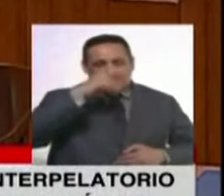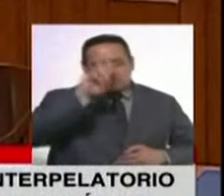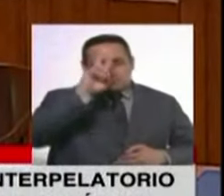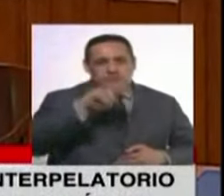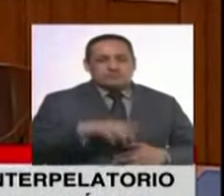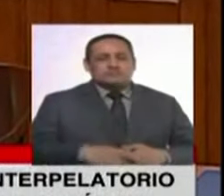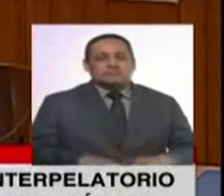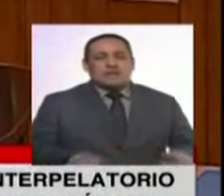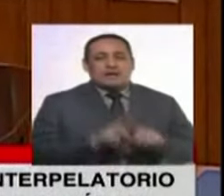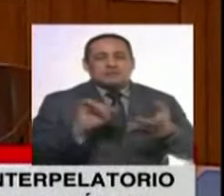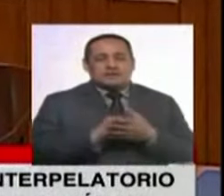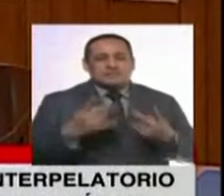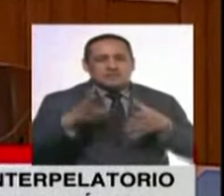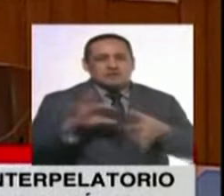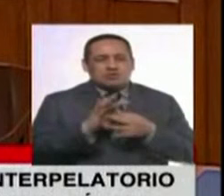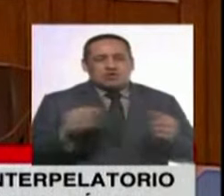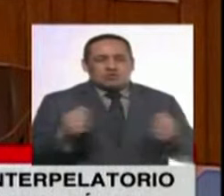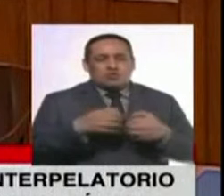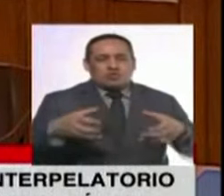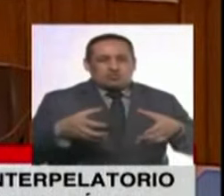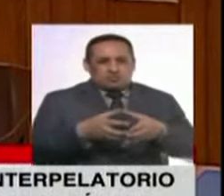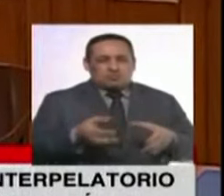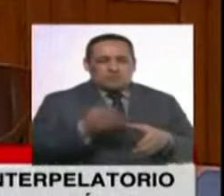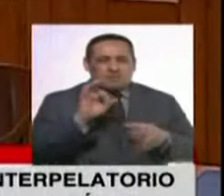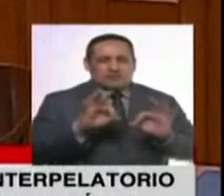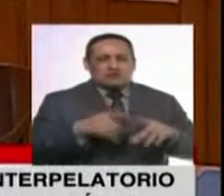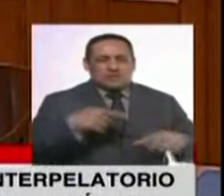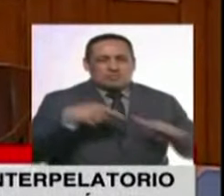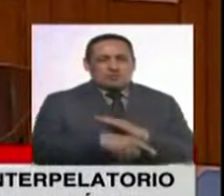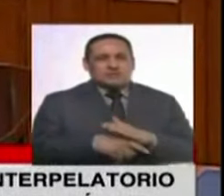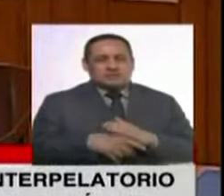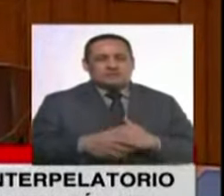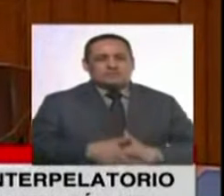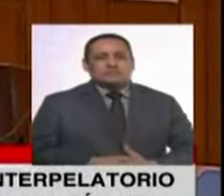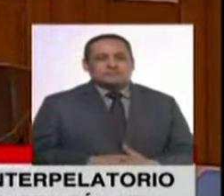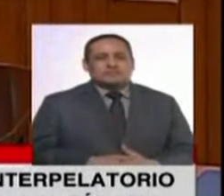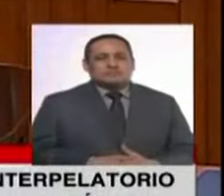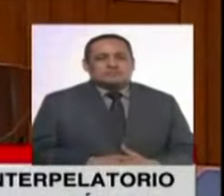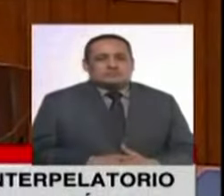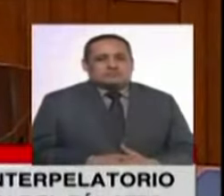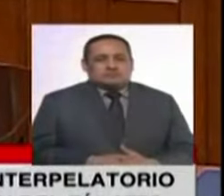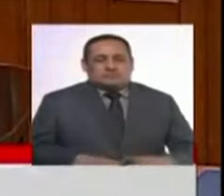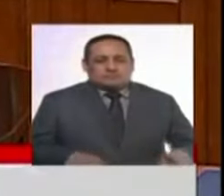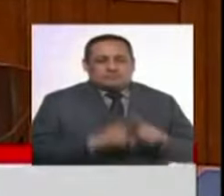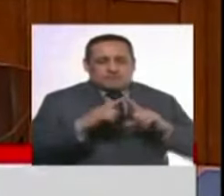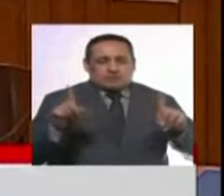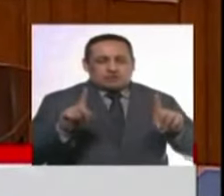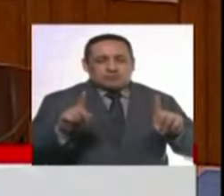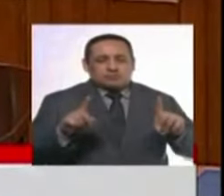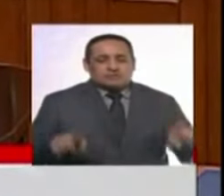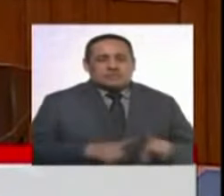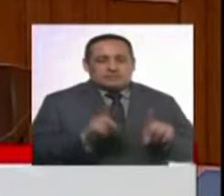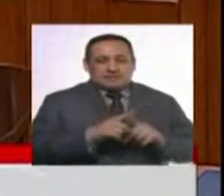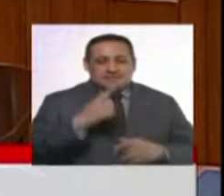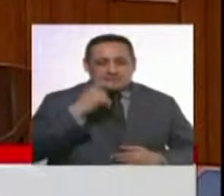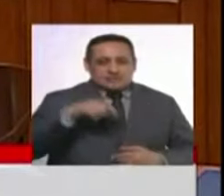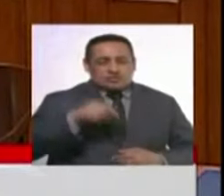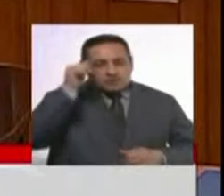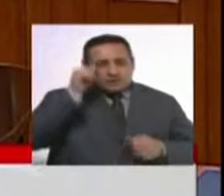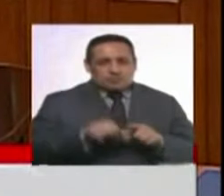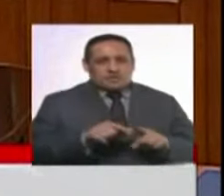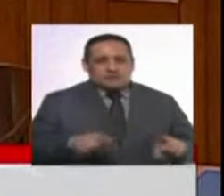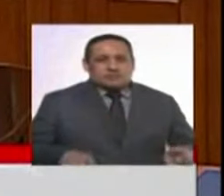Nacional de Perú se le ha vinculado con el denominado escuadrón de la muerte sin embargo es necesario recordar